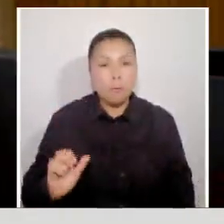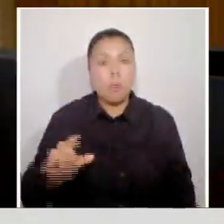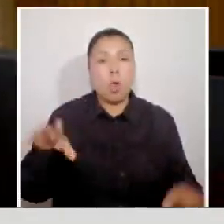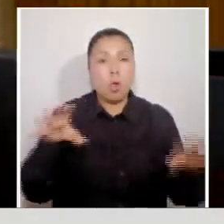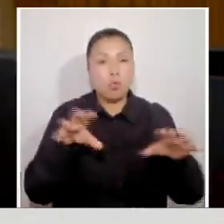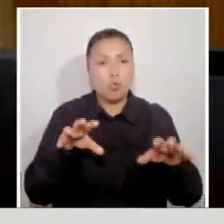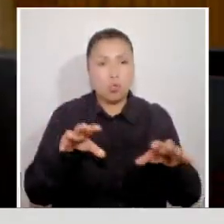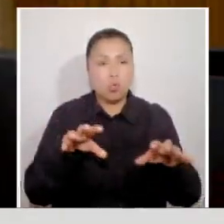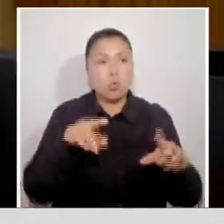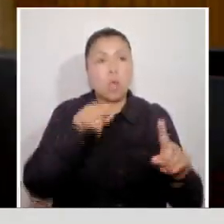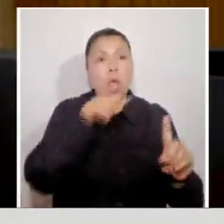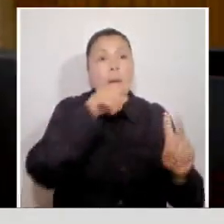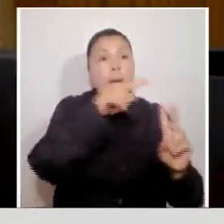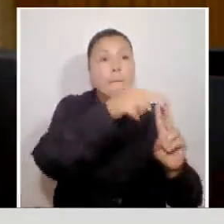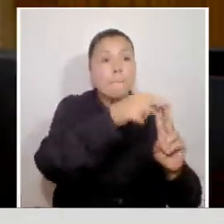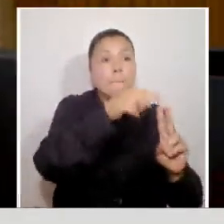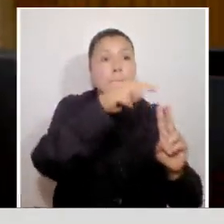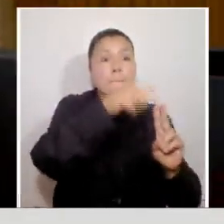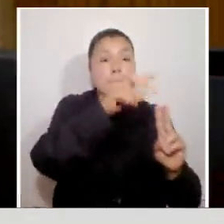progenitores